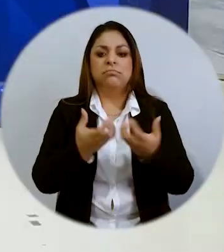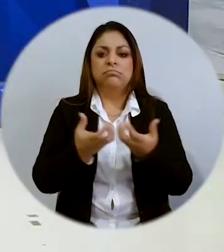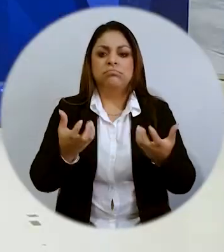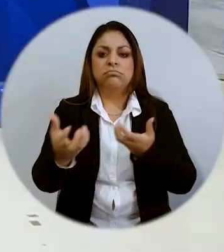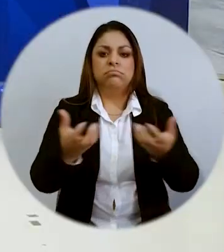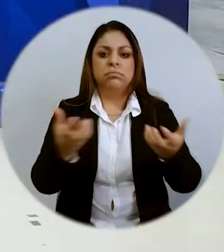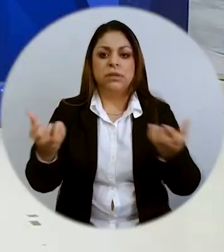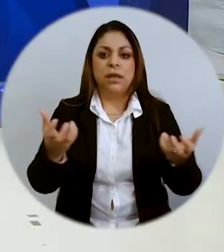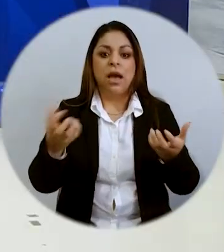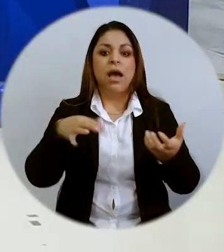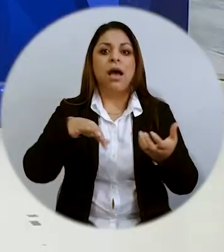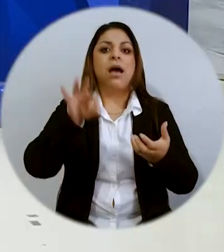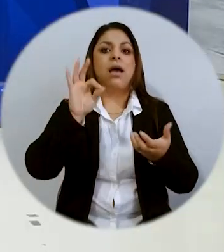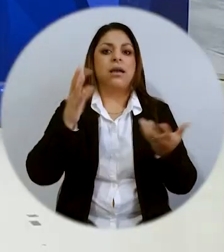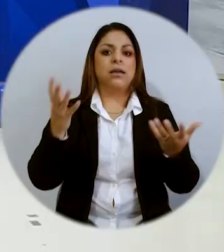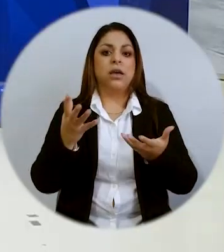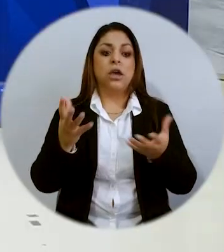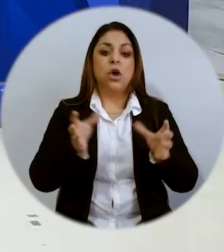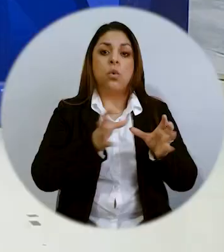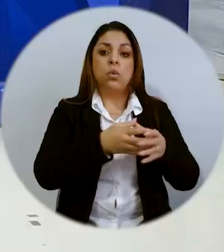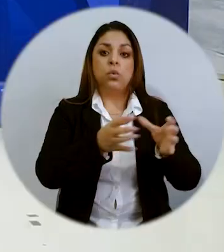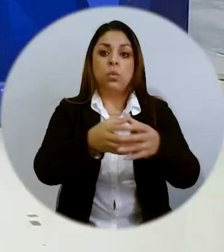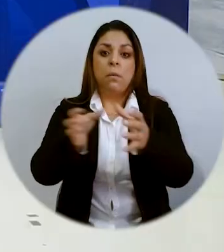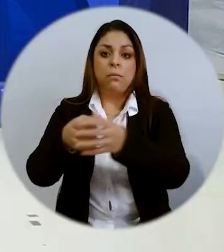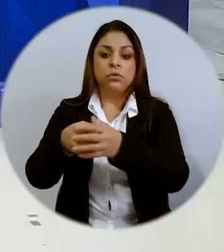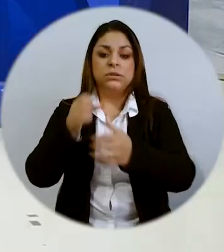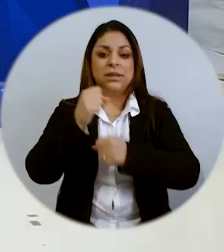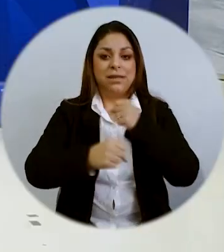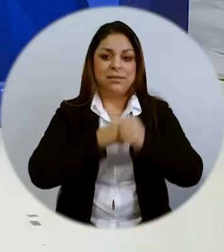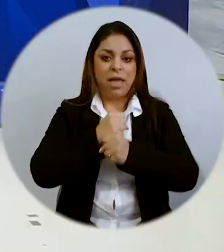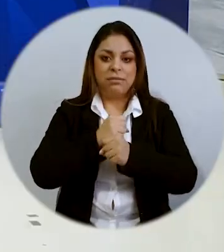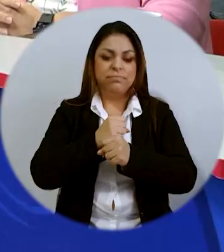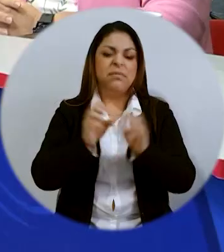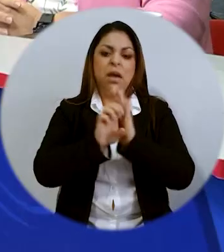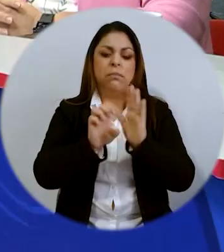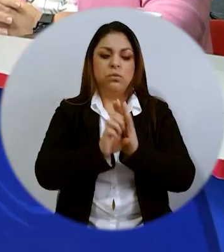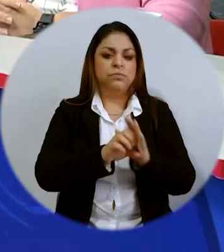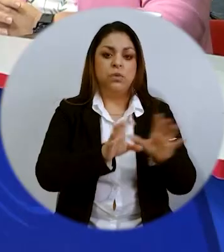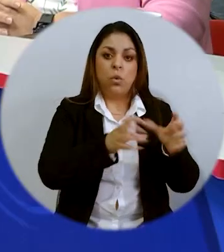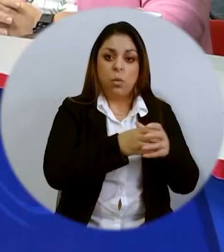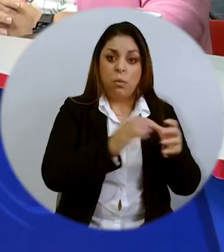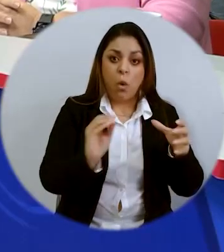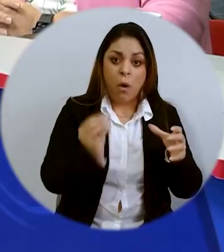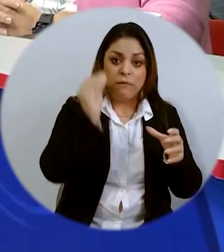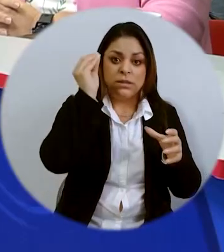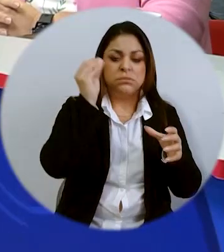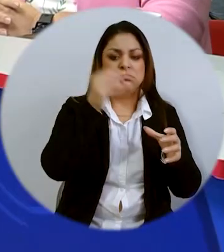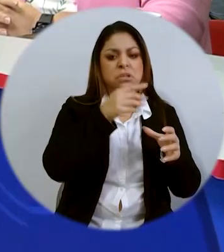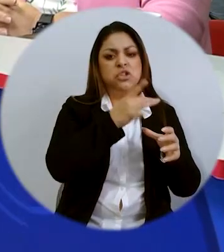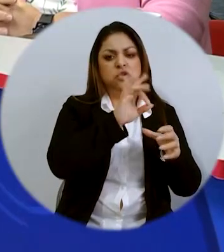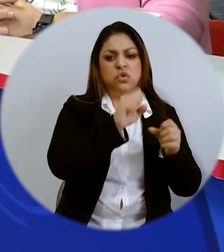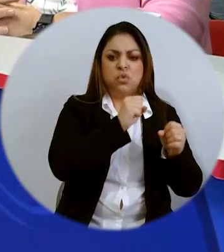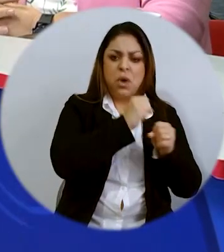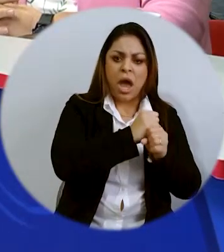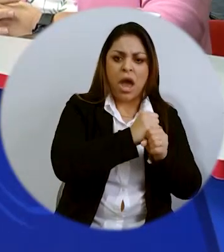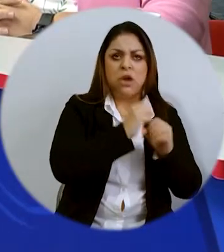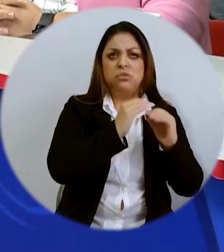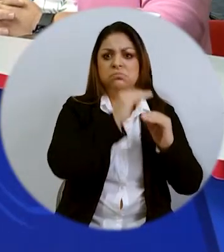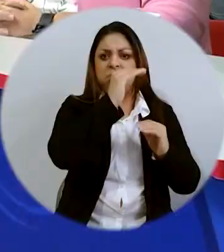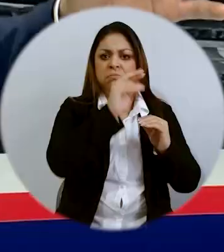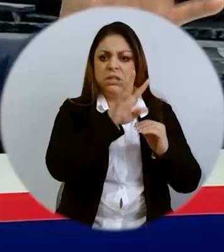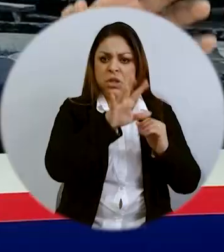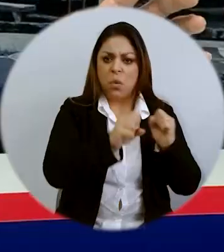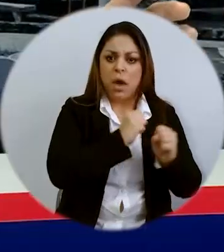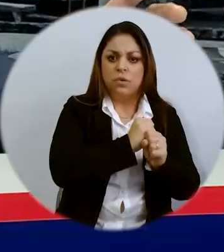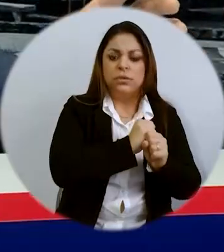primero todos los grupos de edad, desde las personas jóvenes de 18